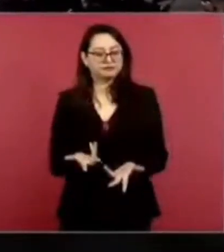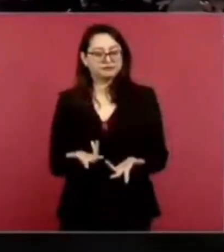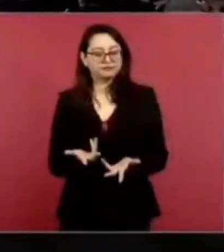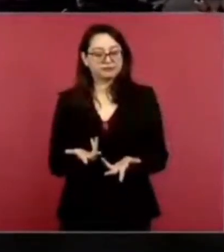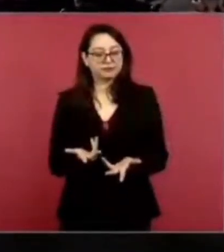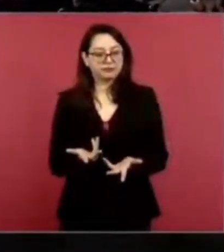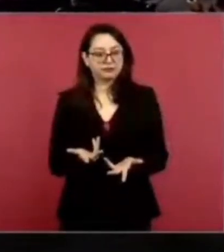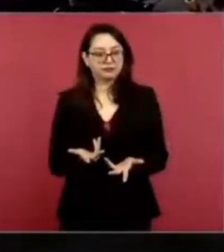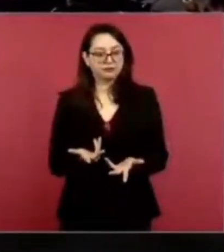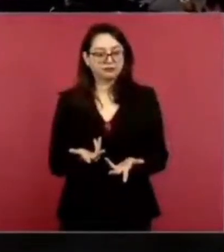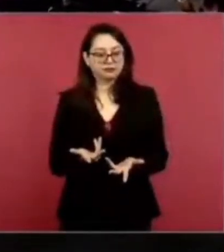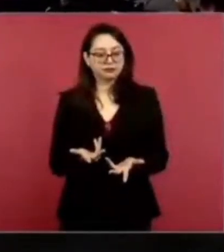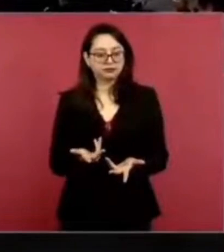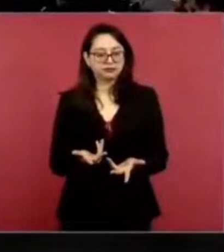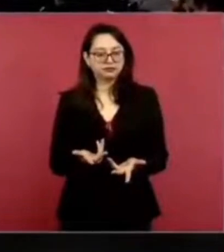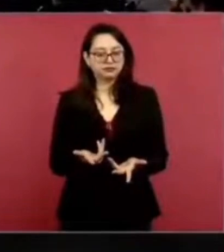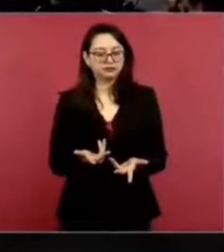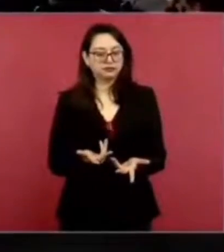debatiéndose en el caso